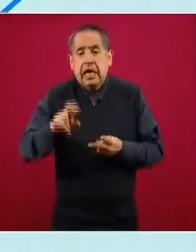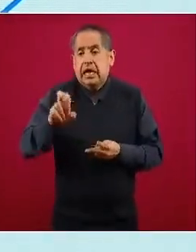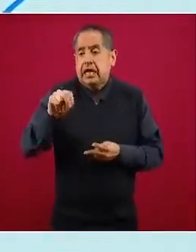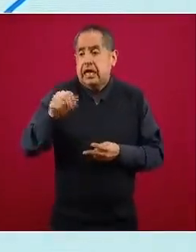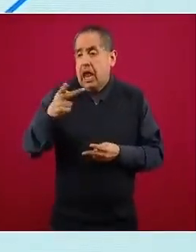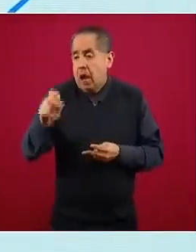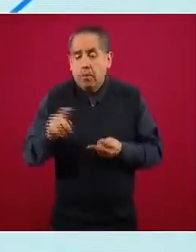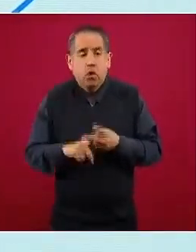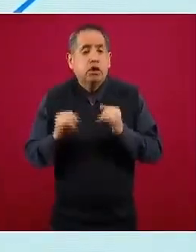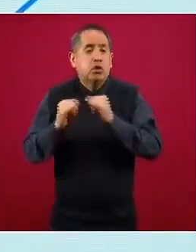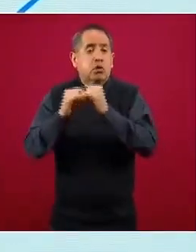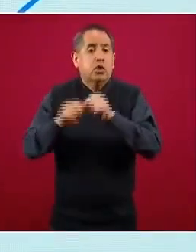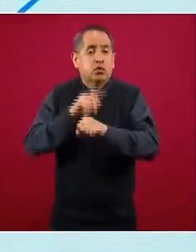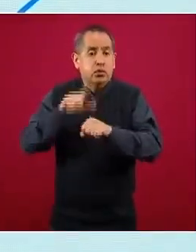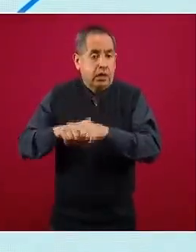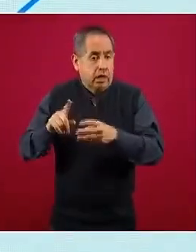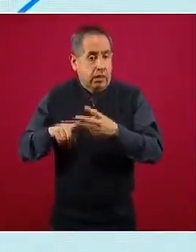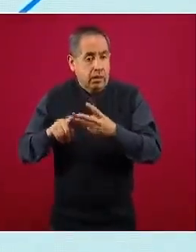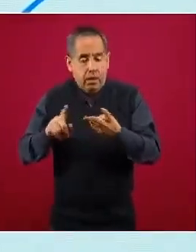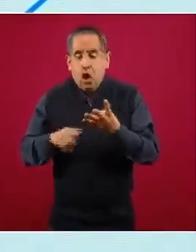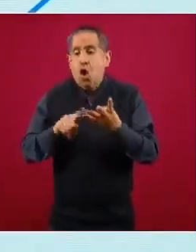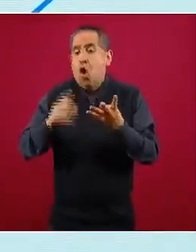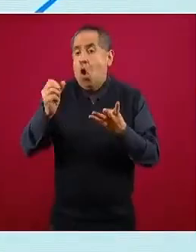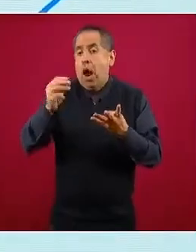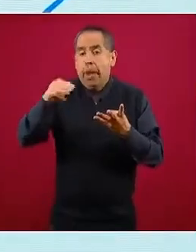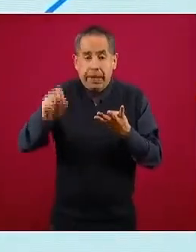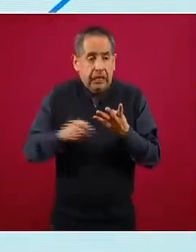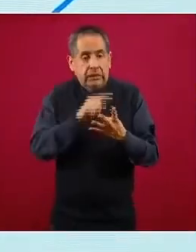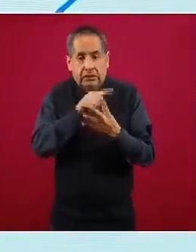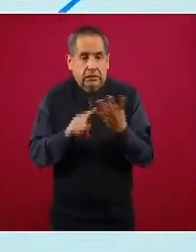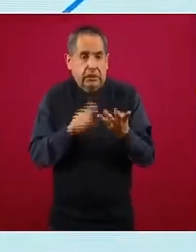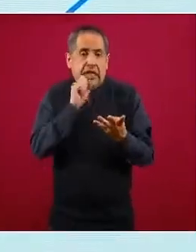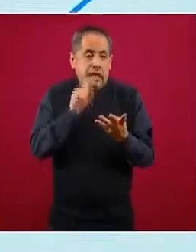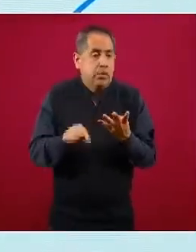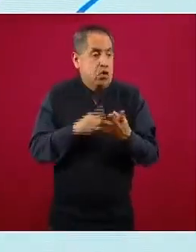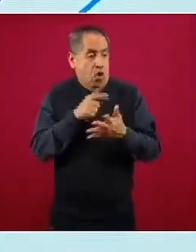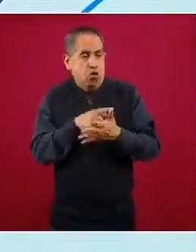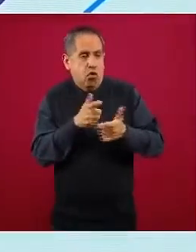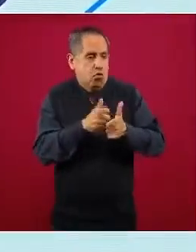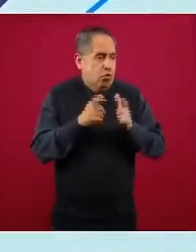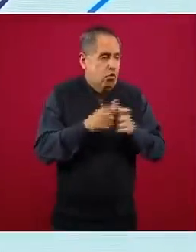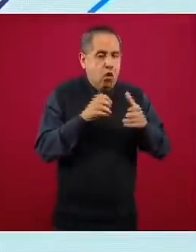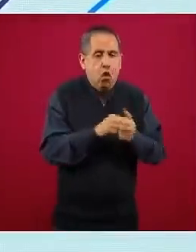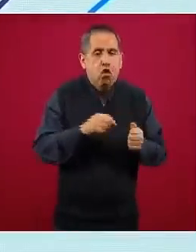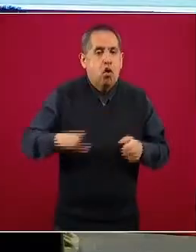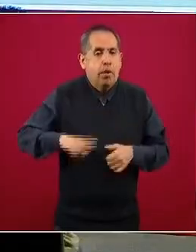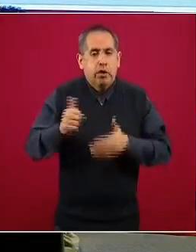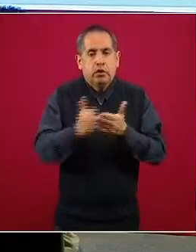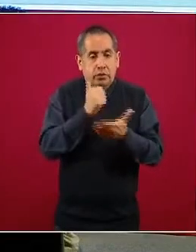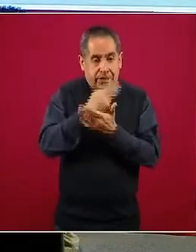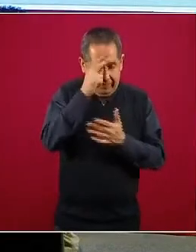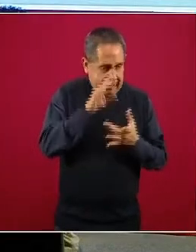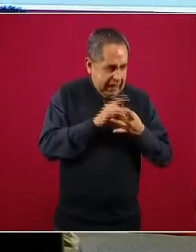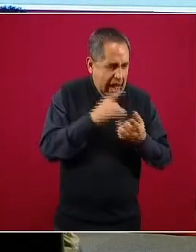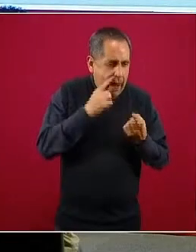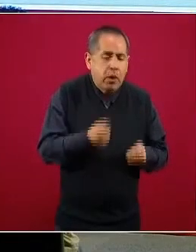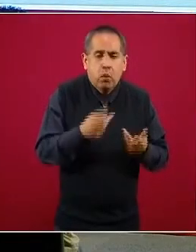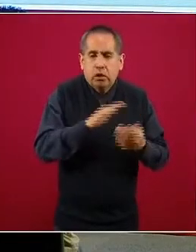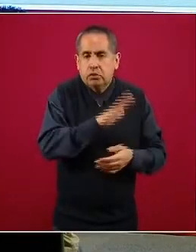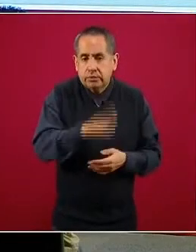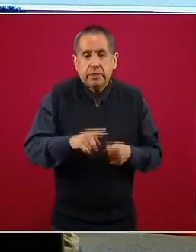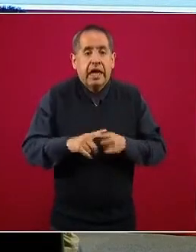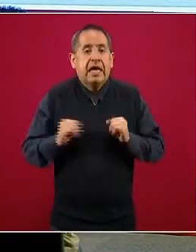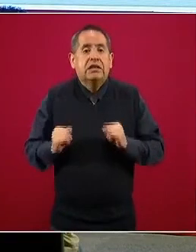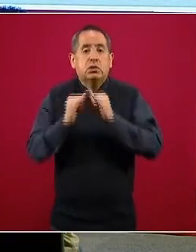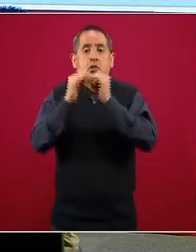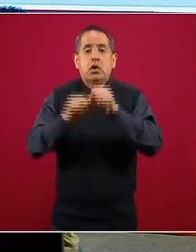Nacional de Salud Pública, con la Organización Mundial de la Salud y también en otro grupo de trabajo con el Gobierno de la Ciudad de México, los